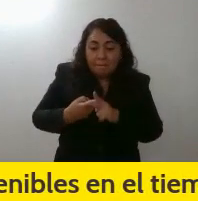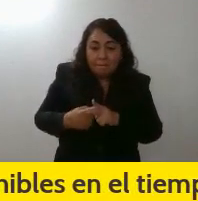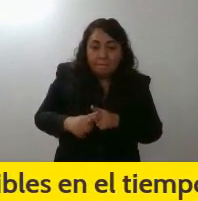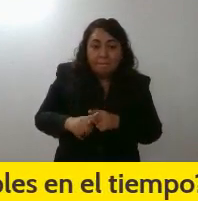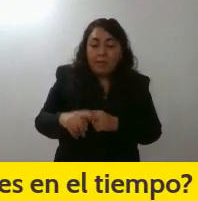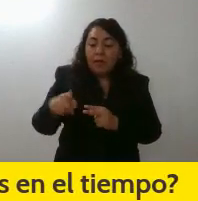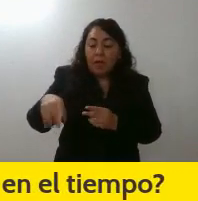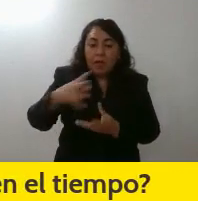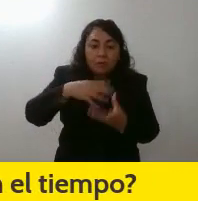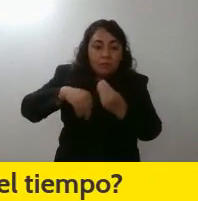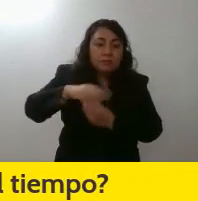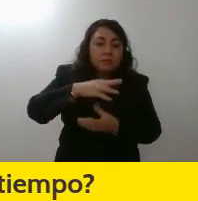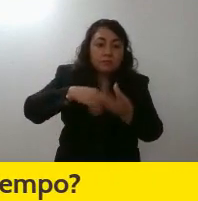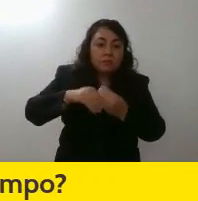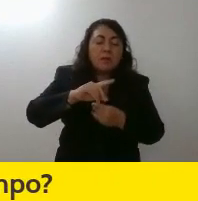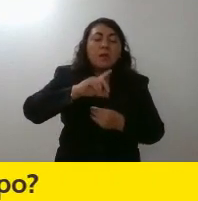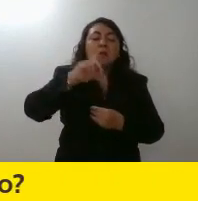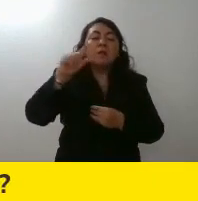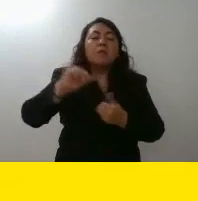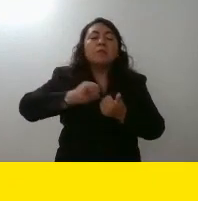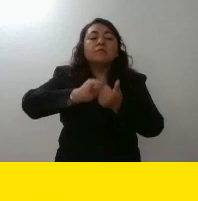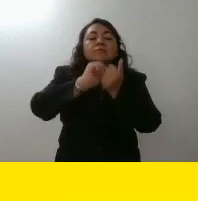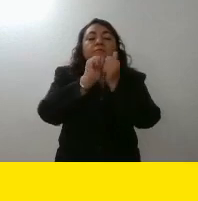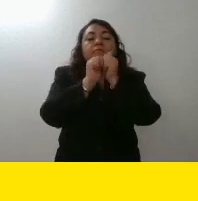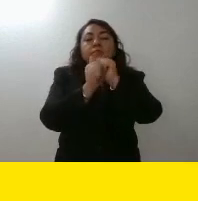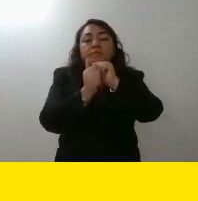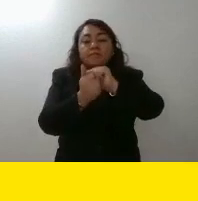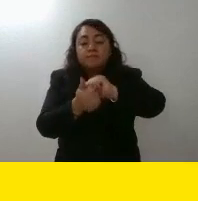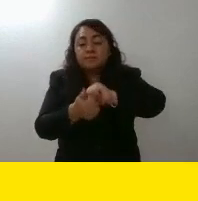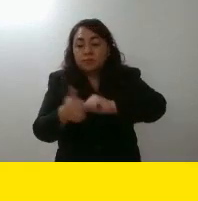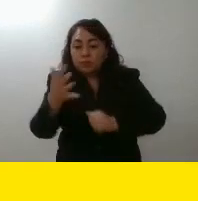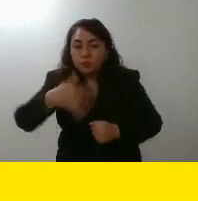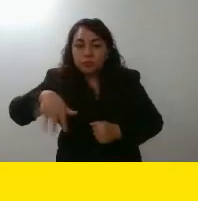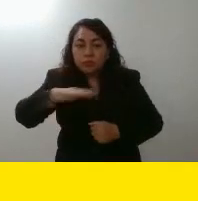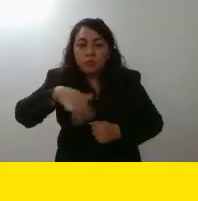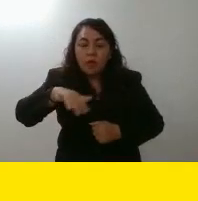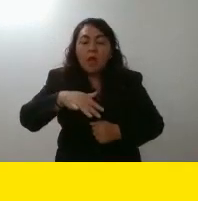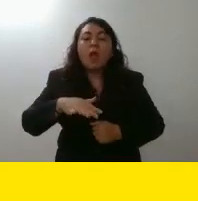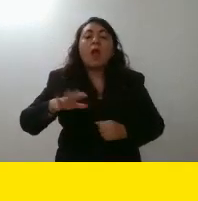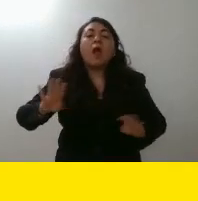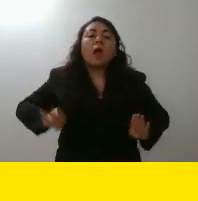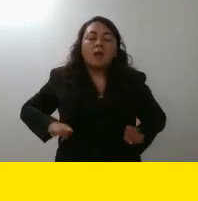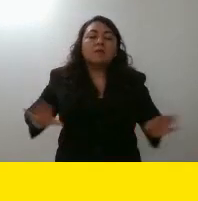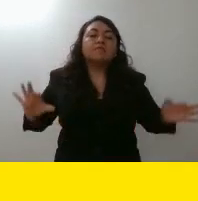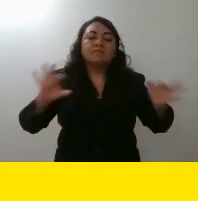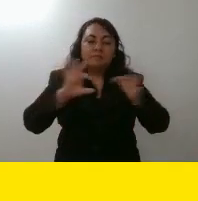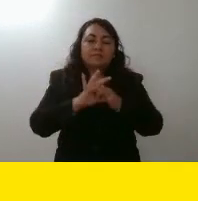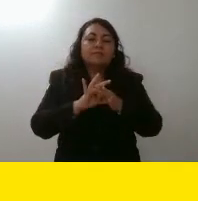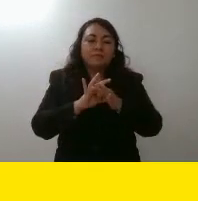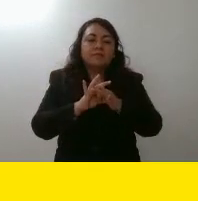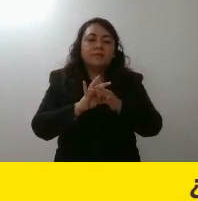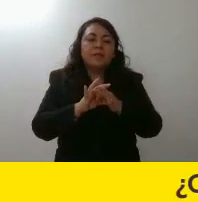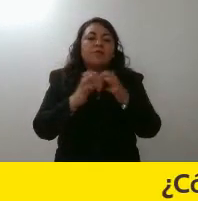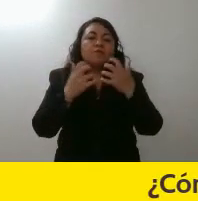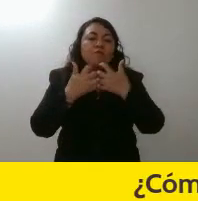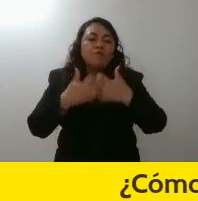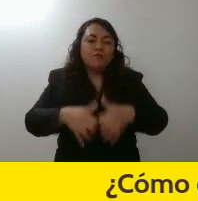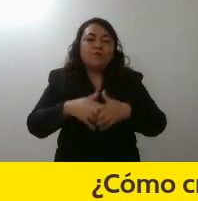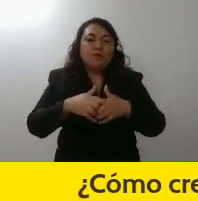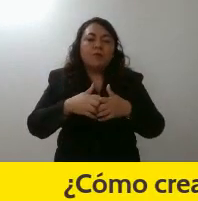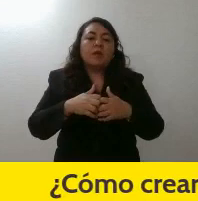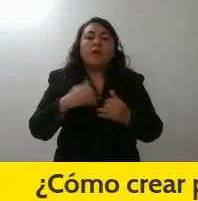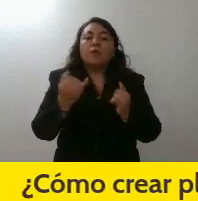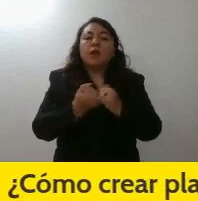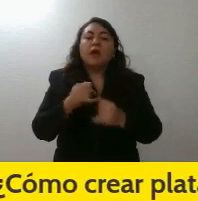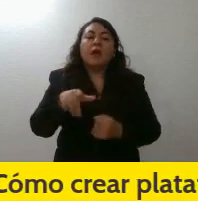sostenibilidad, después había que transformar esa búsqueda en claves vinculadas a las funcionalidades. Ahí esto que traía tanto Ima